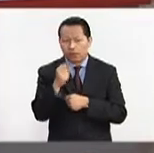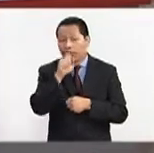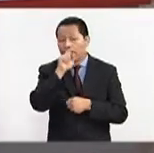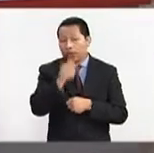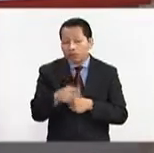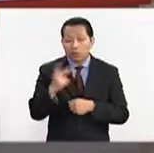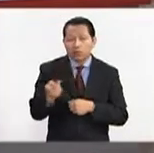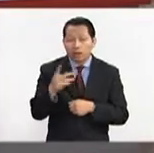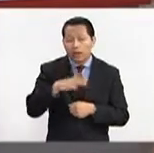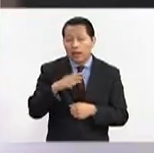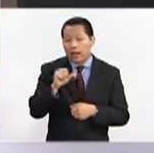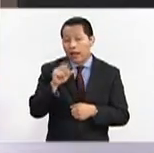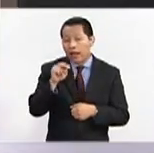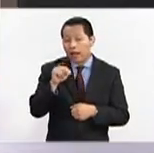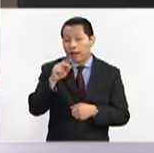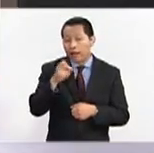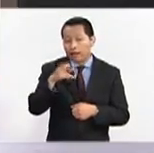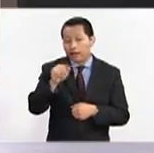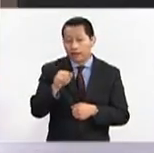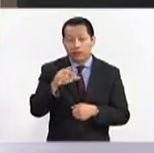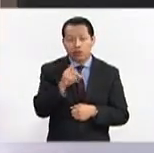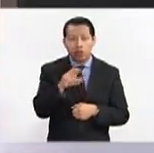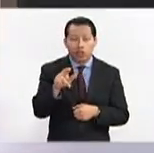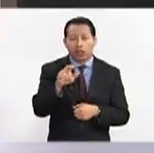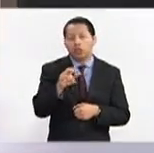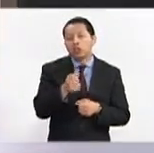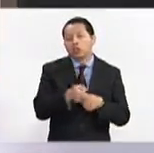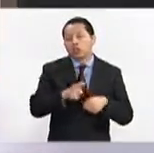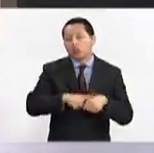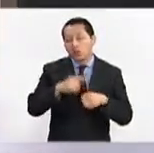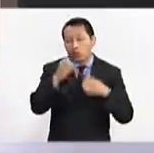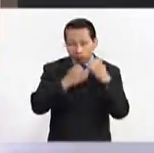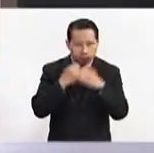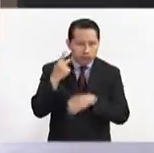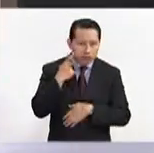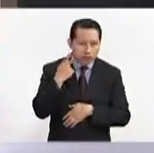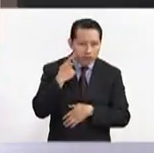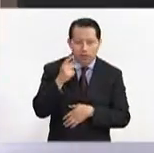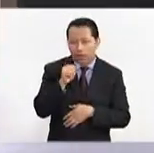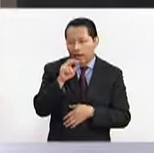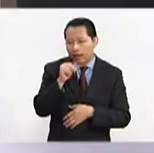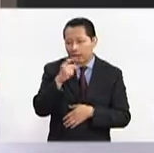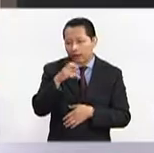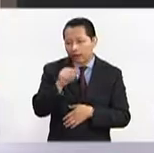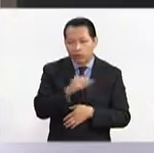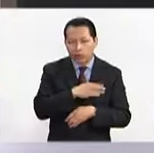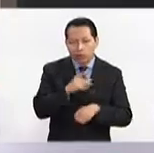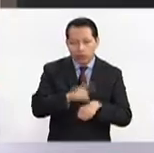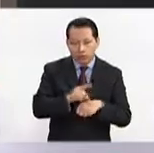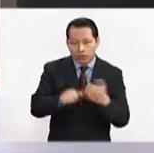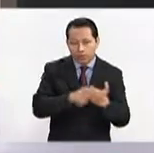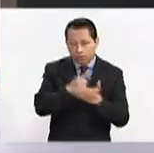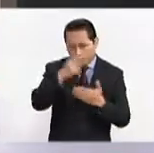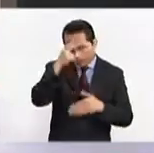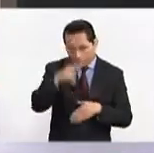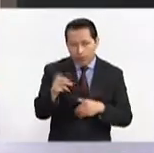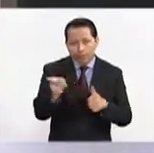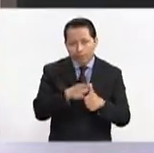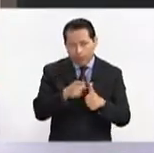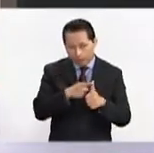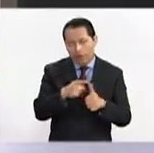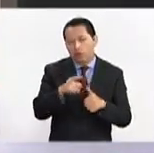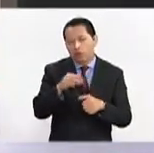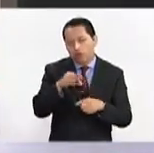hacer a don Andrés Villena, doctor en sociología y analista político. Andrés, muy buenos días desde la Ciudad de México. Primero,